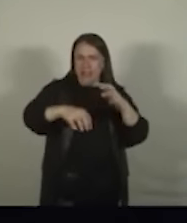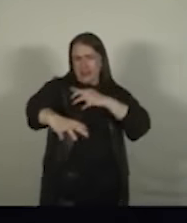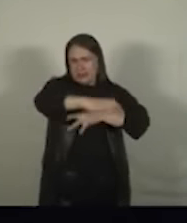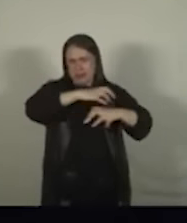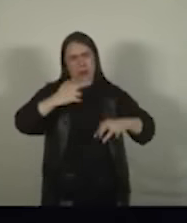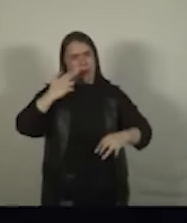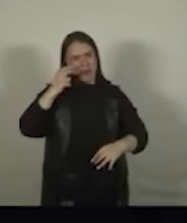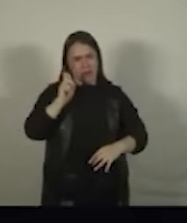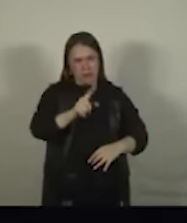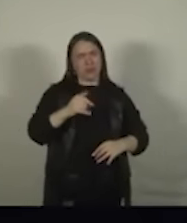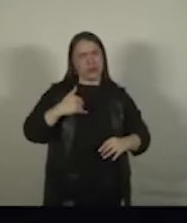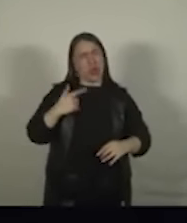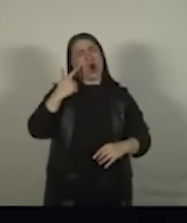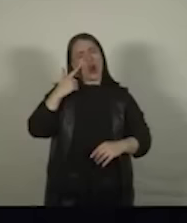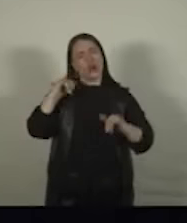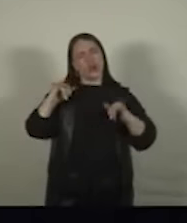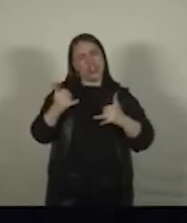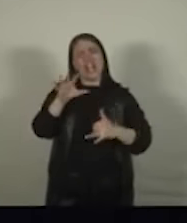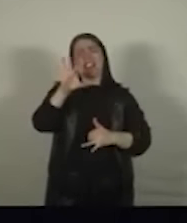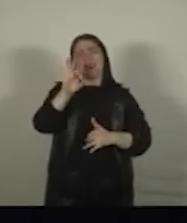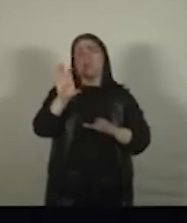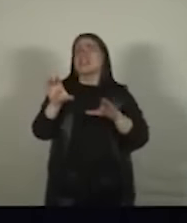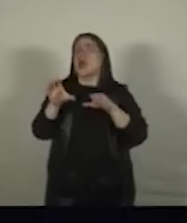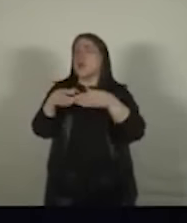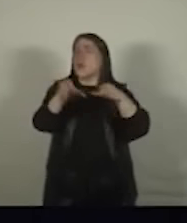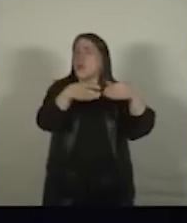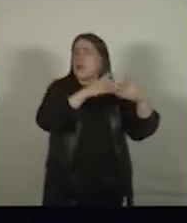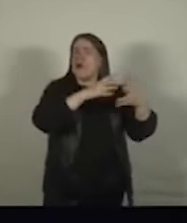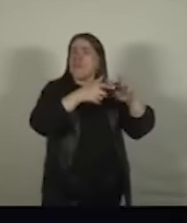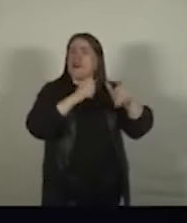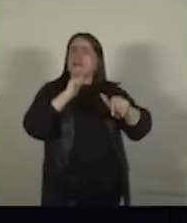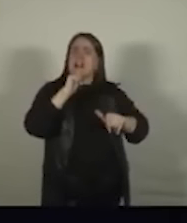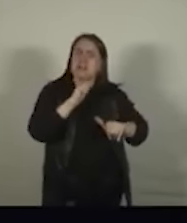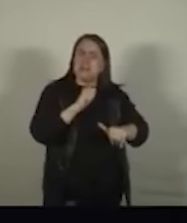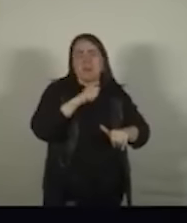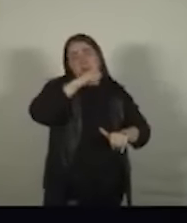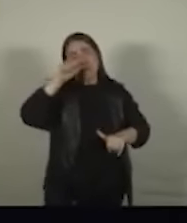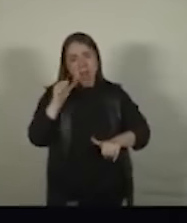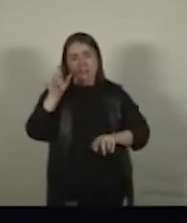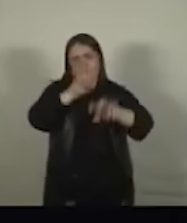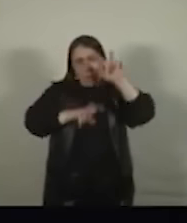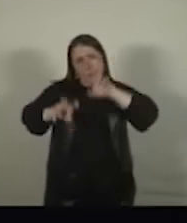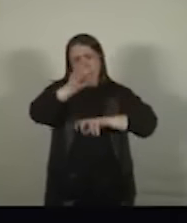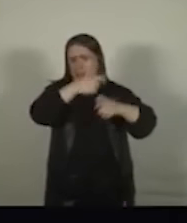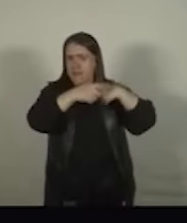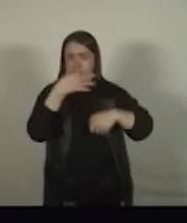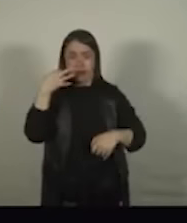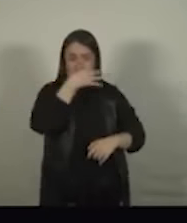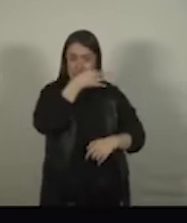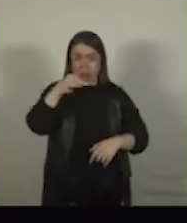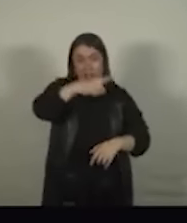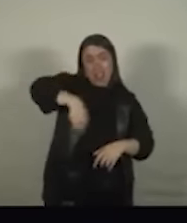de 50 grupos criminales que buscan controlar los territorios. Para combatirlos, también se debe